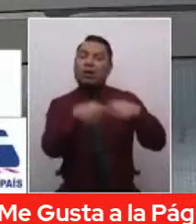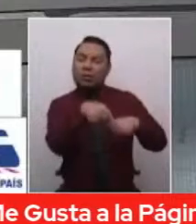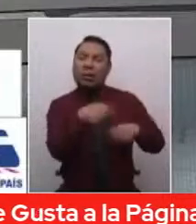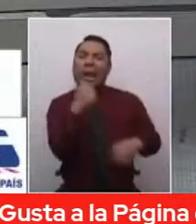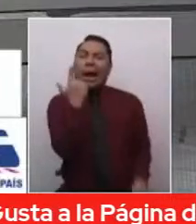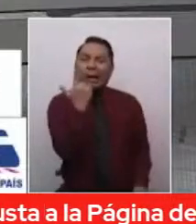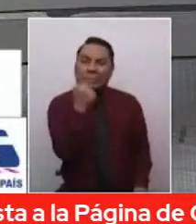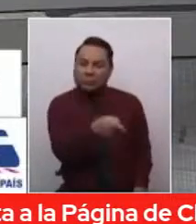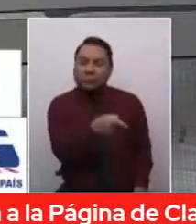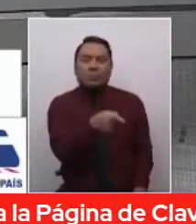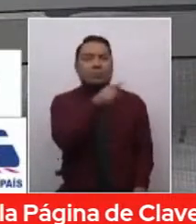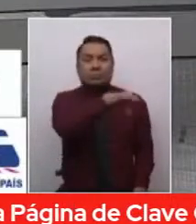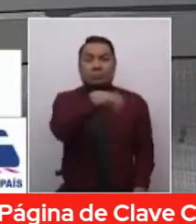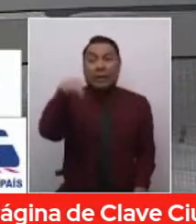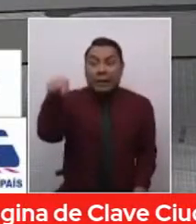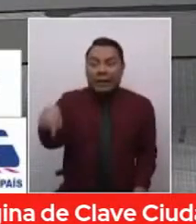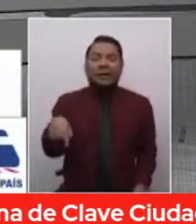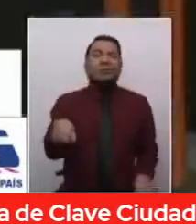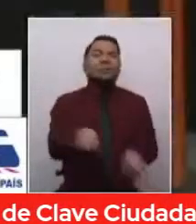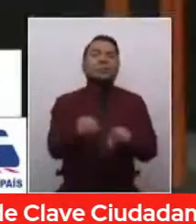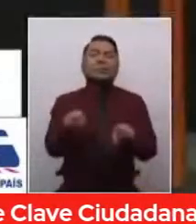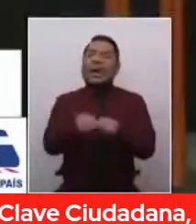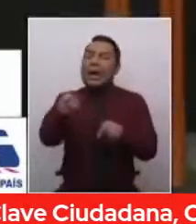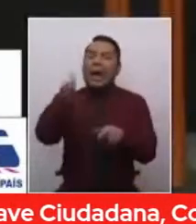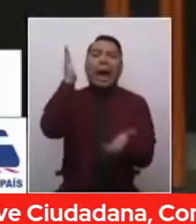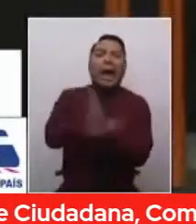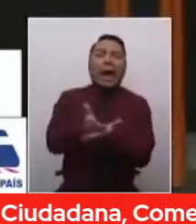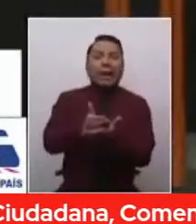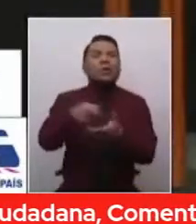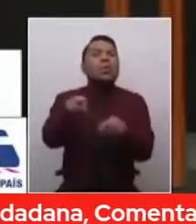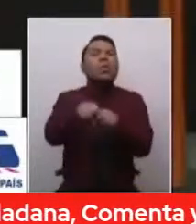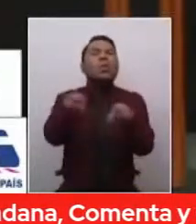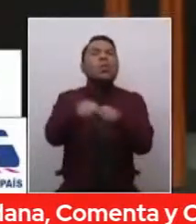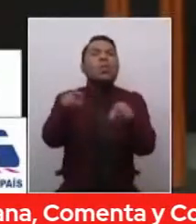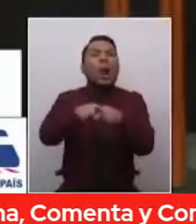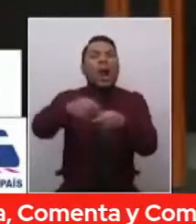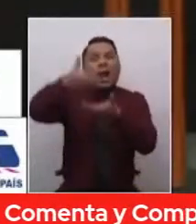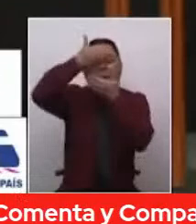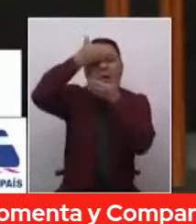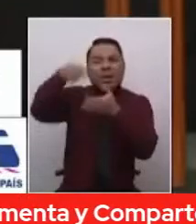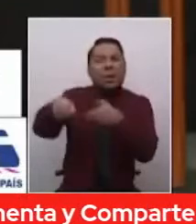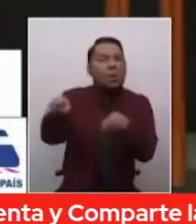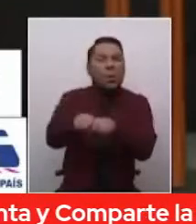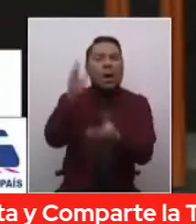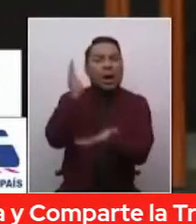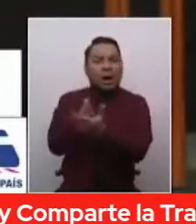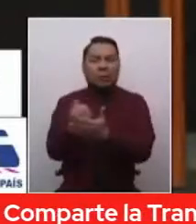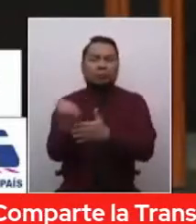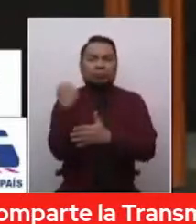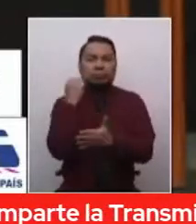armas, sean considerados como terrorismo urbano y que reciban sanciones efectivas hasta pena